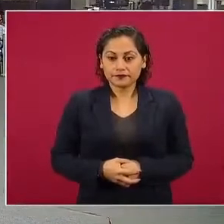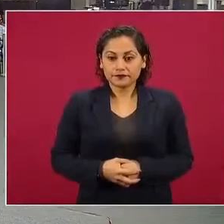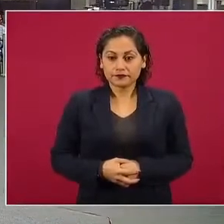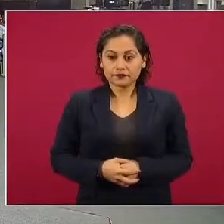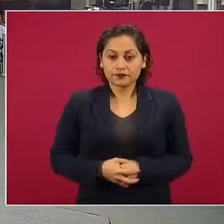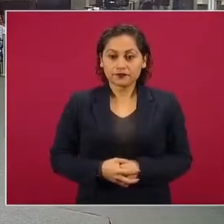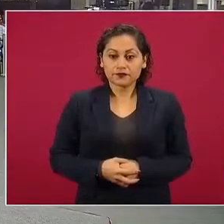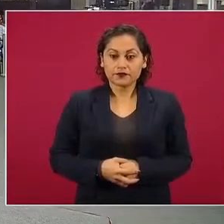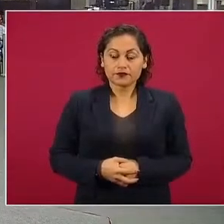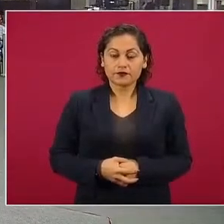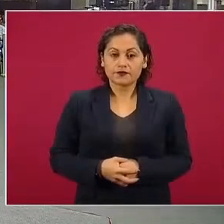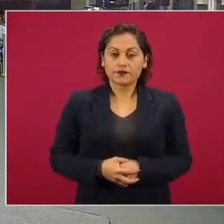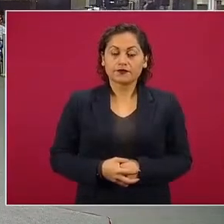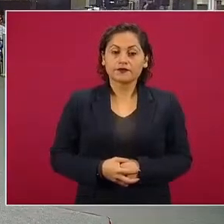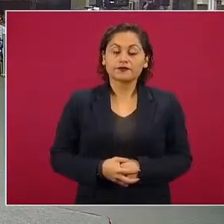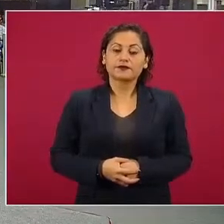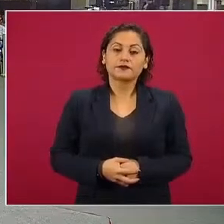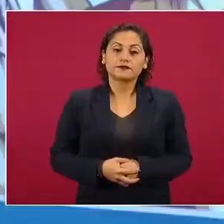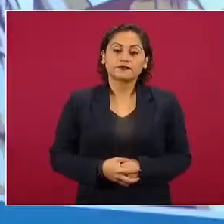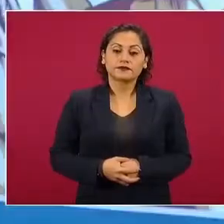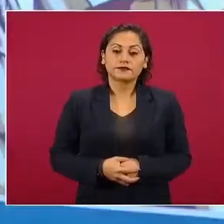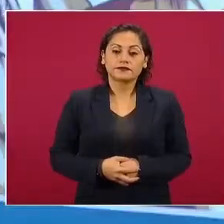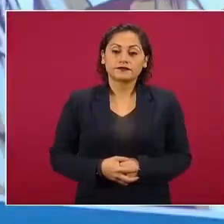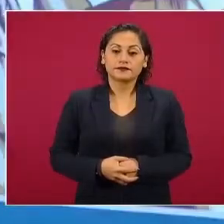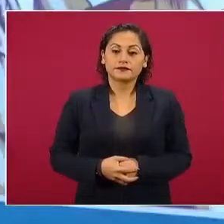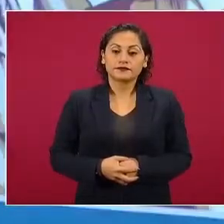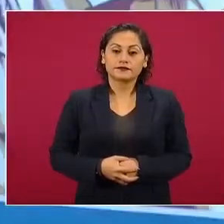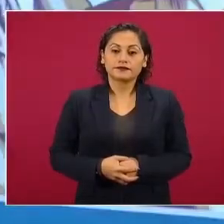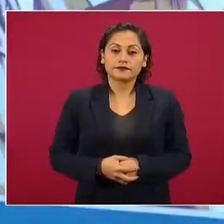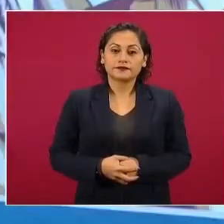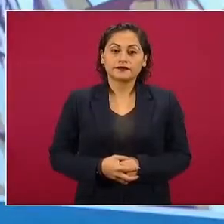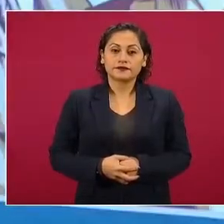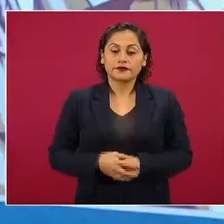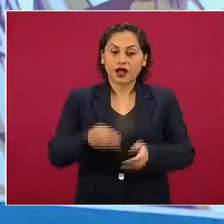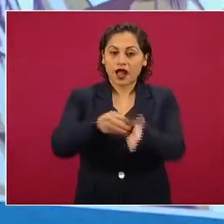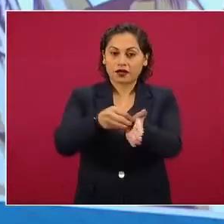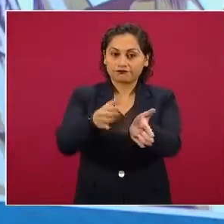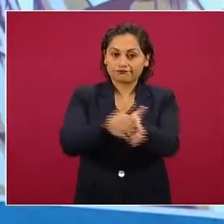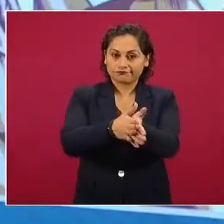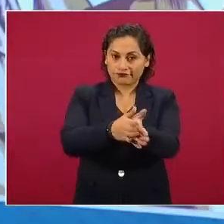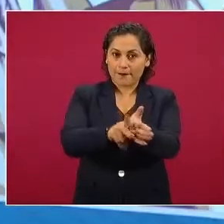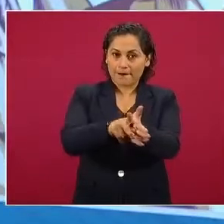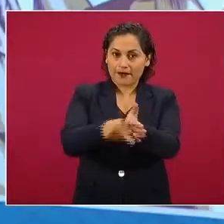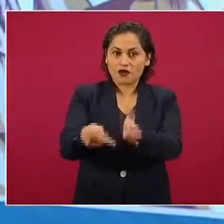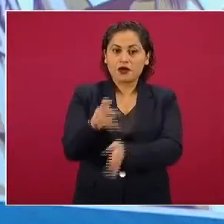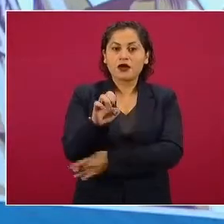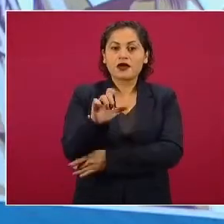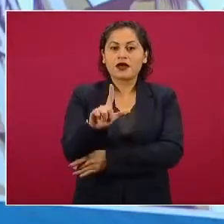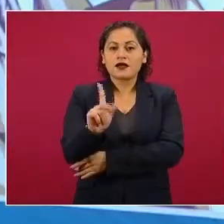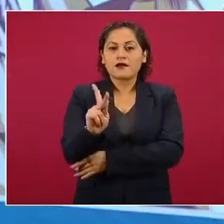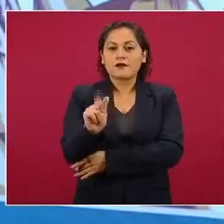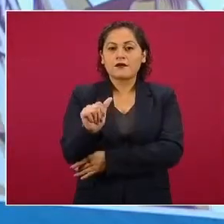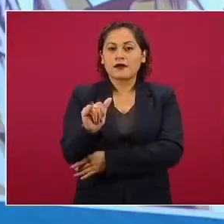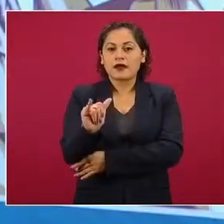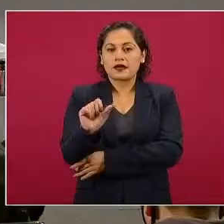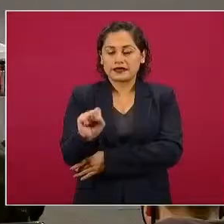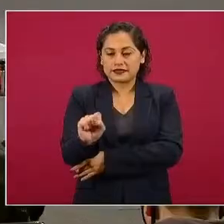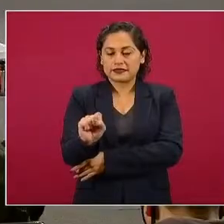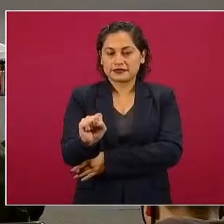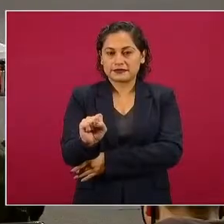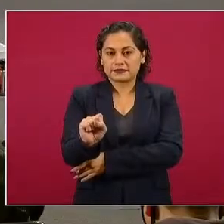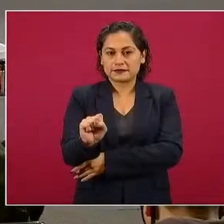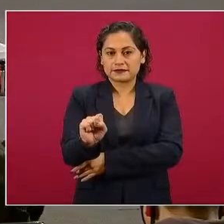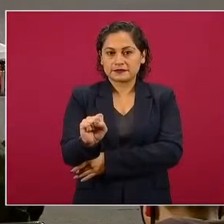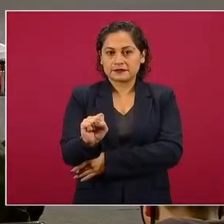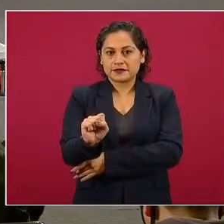el artículo es del País. Sí, y pero la respuesta